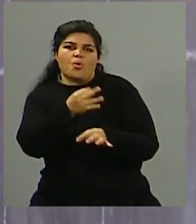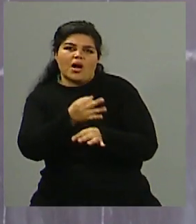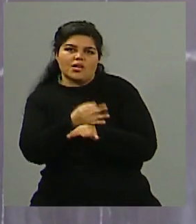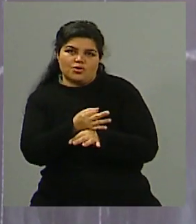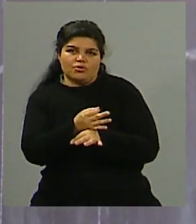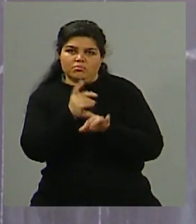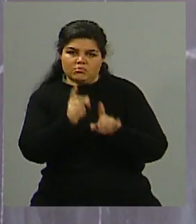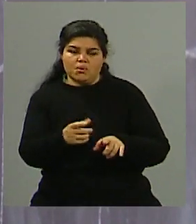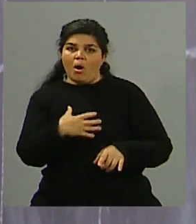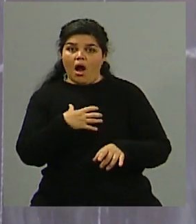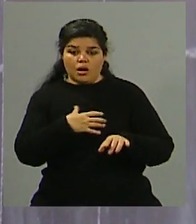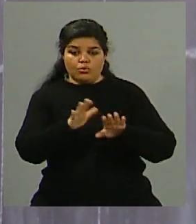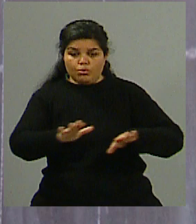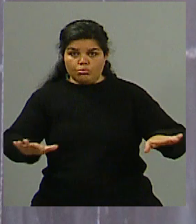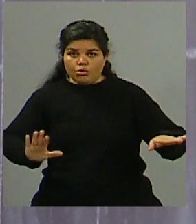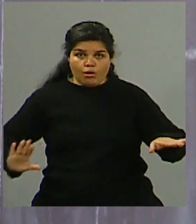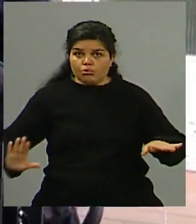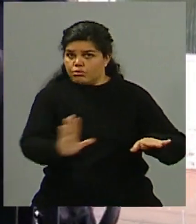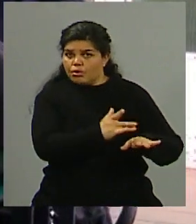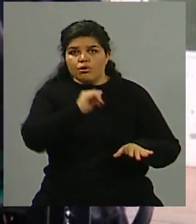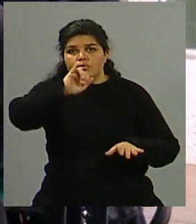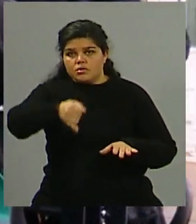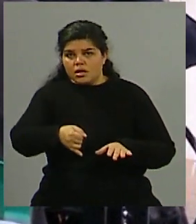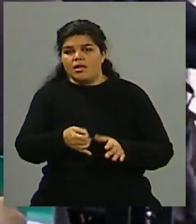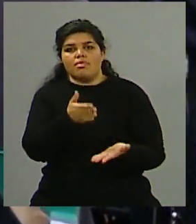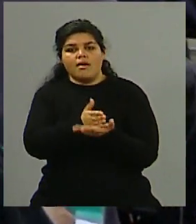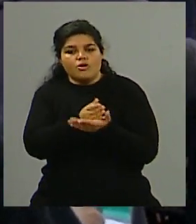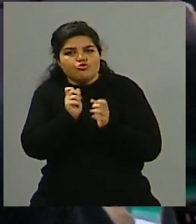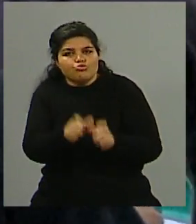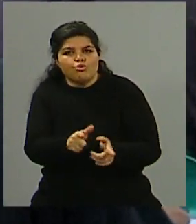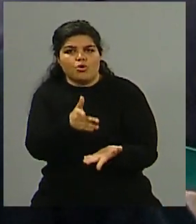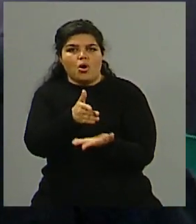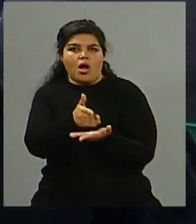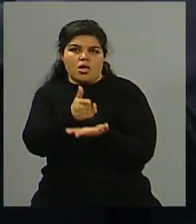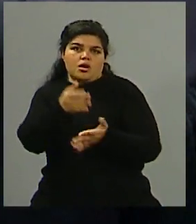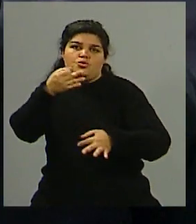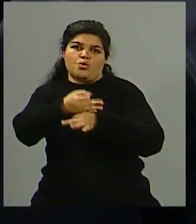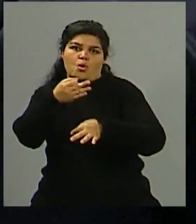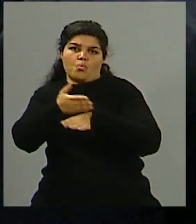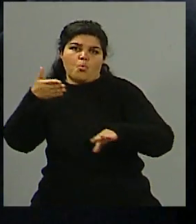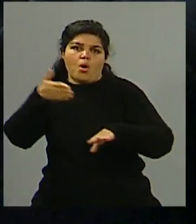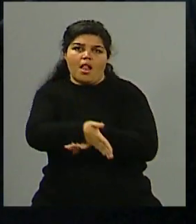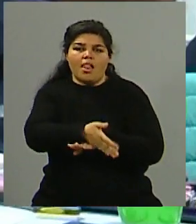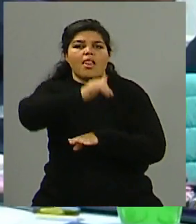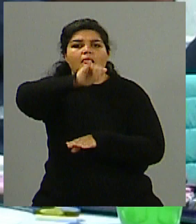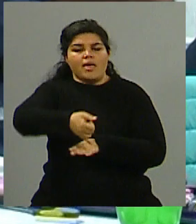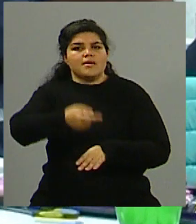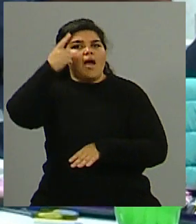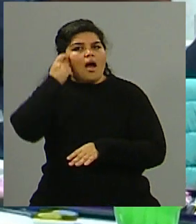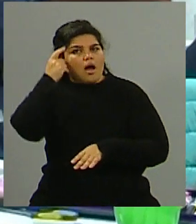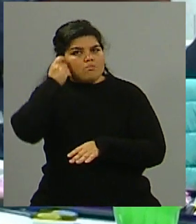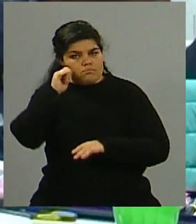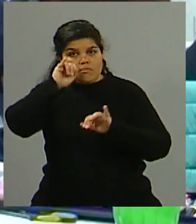uno de nuestros alumnos, digamos. Y eso es indiscutible, pero al mismo tiempo sabemos que no